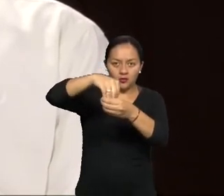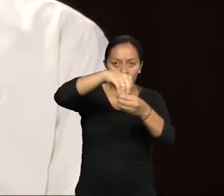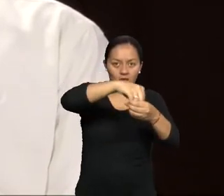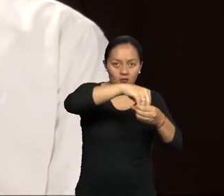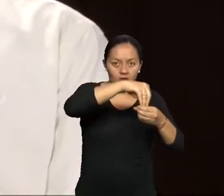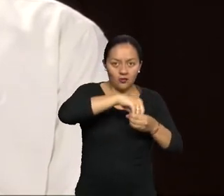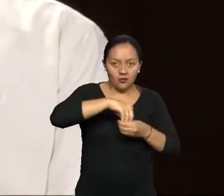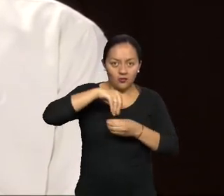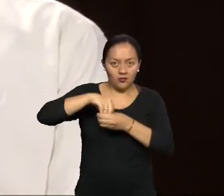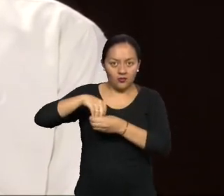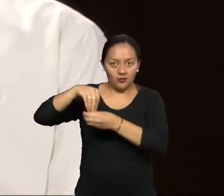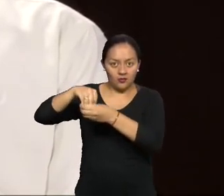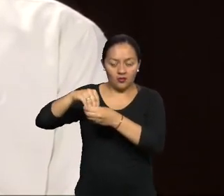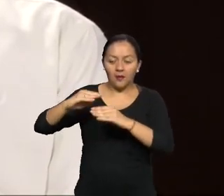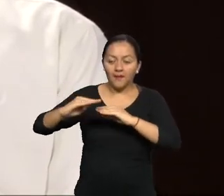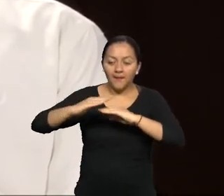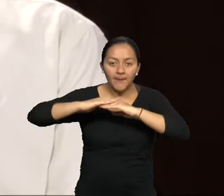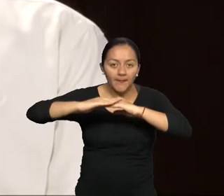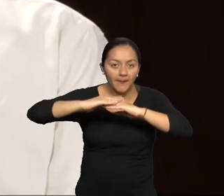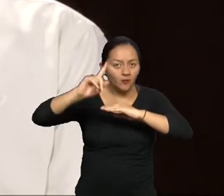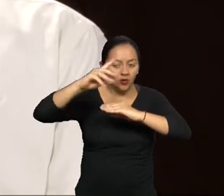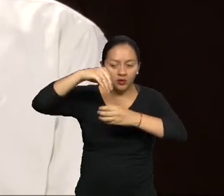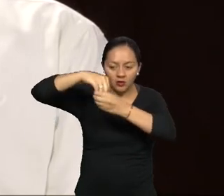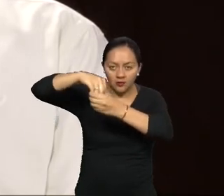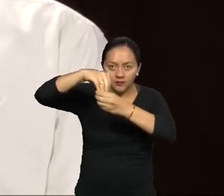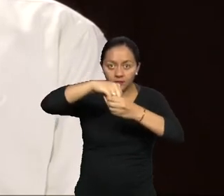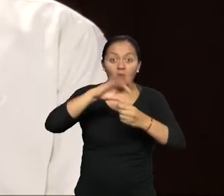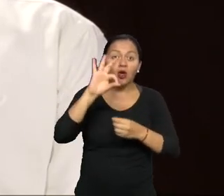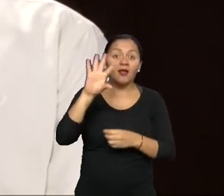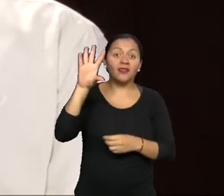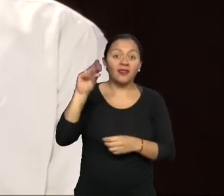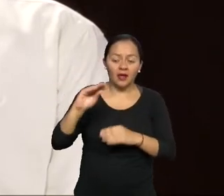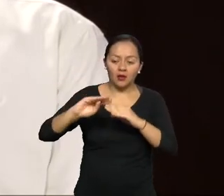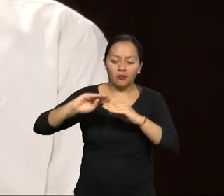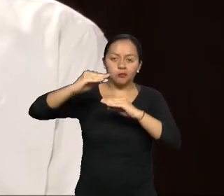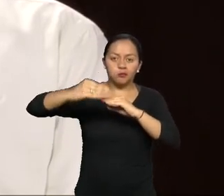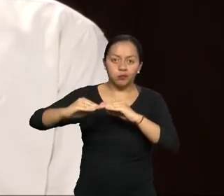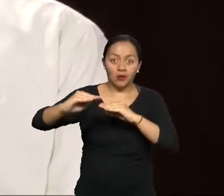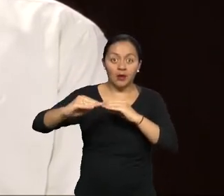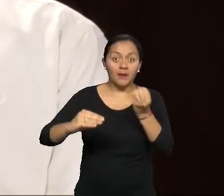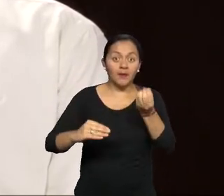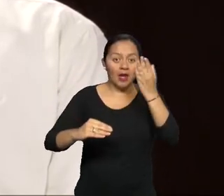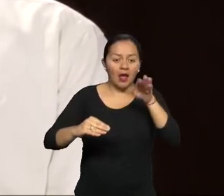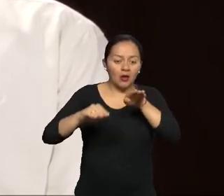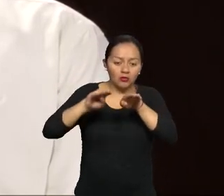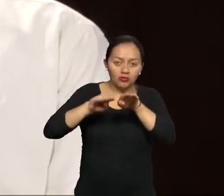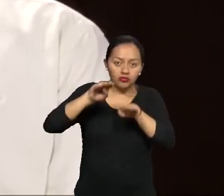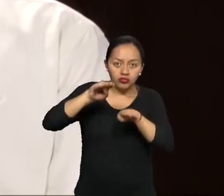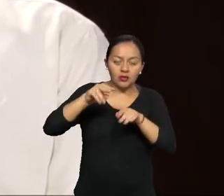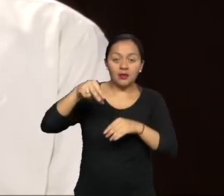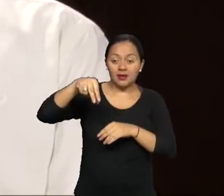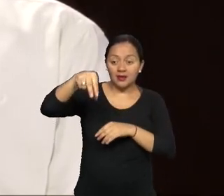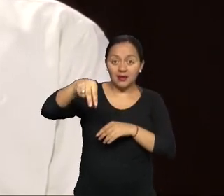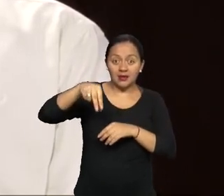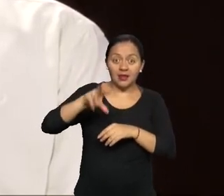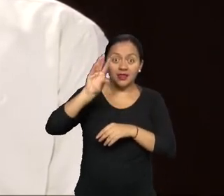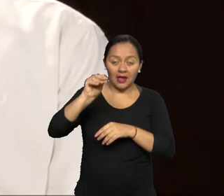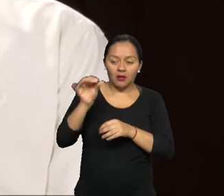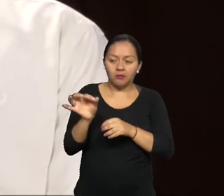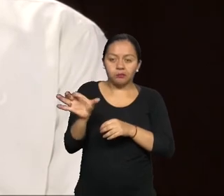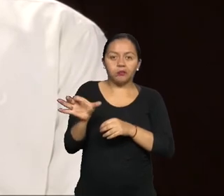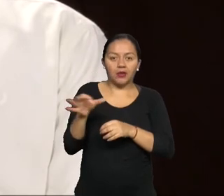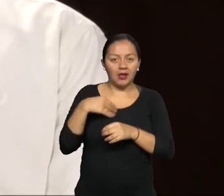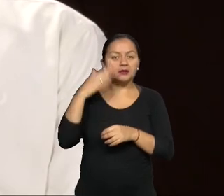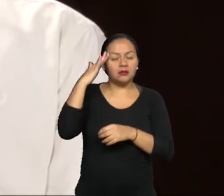Tiene las casillas negras, van en alto relieve, las blancas van en bajo relieve y las piezas negras tienen una protuberancia. Ya.